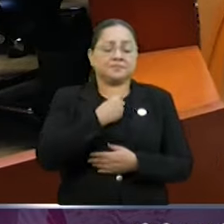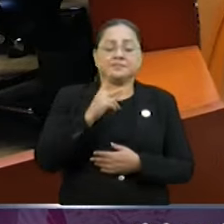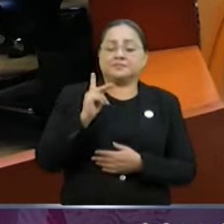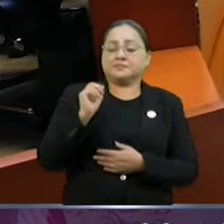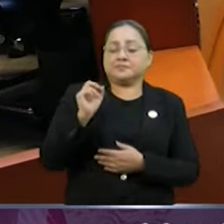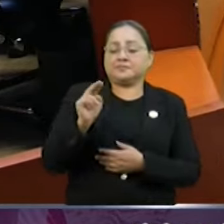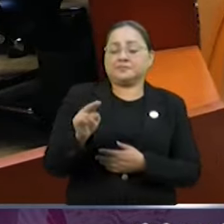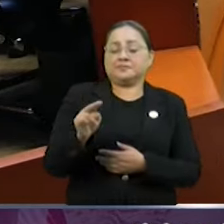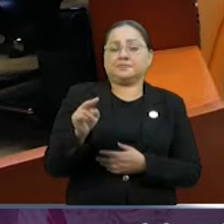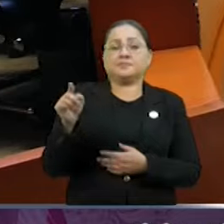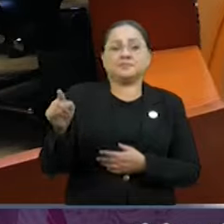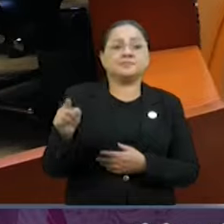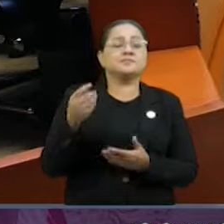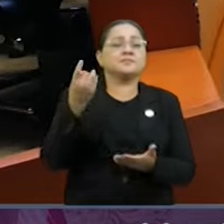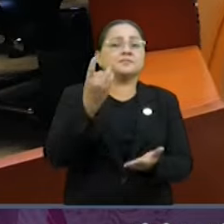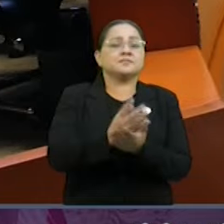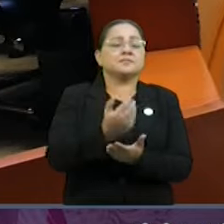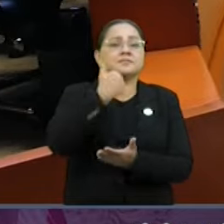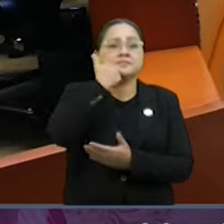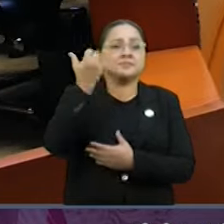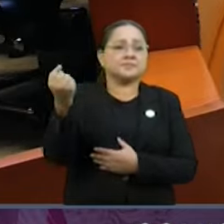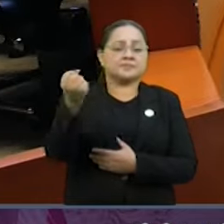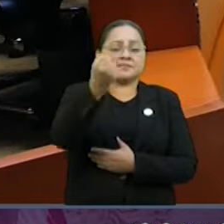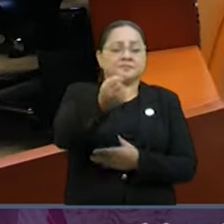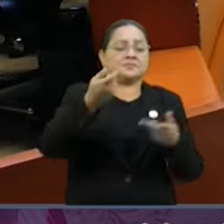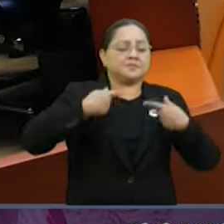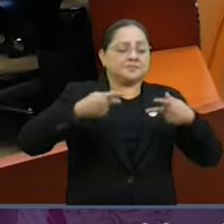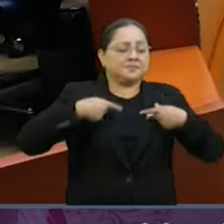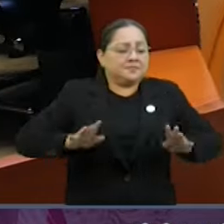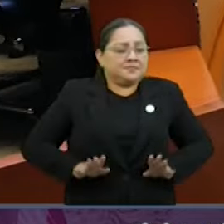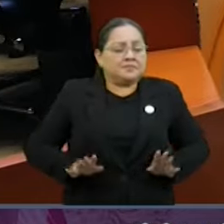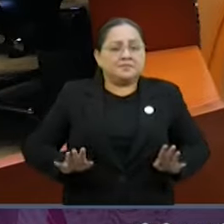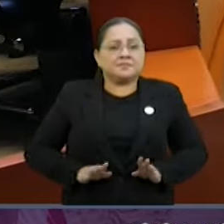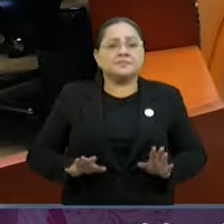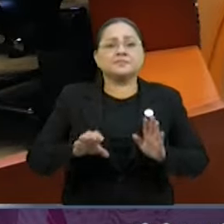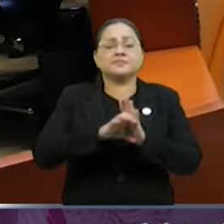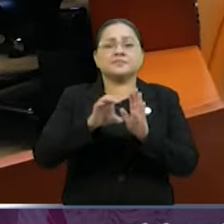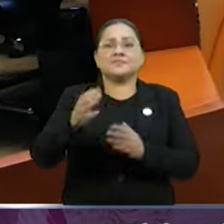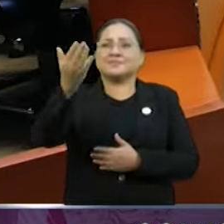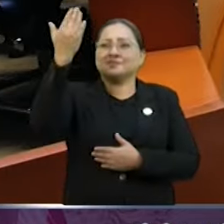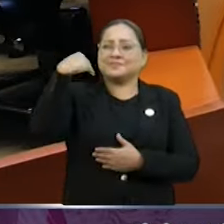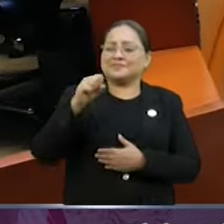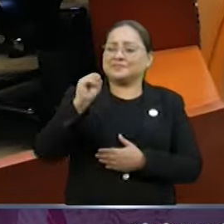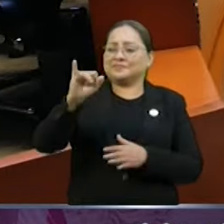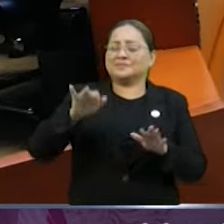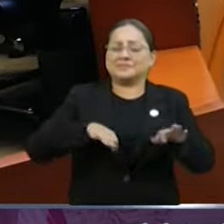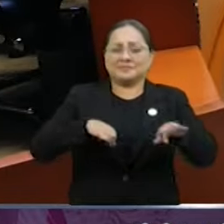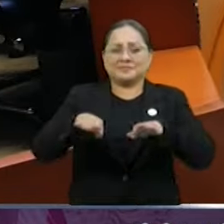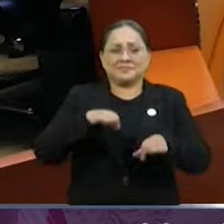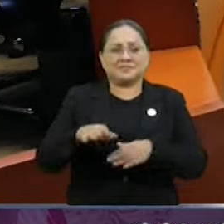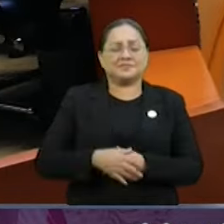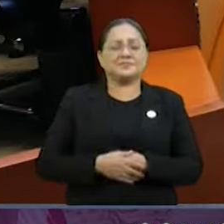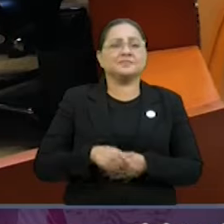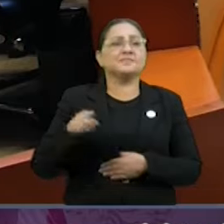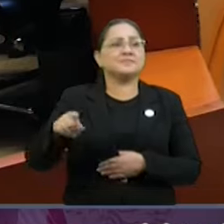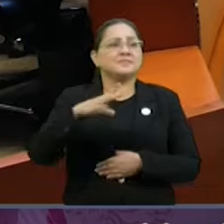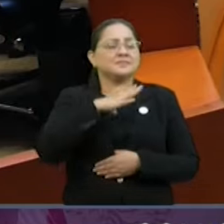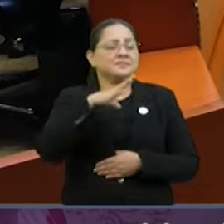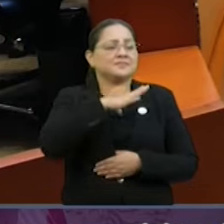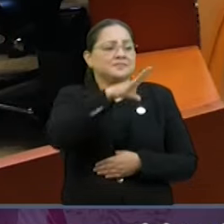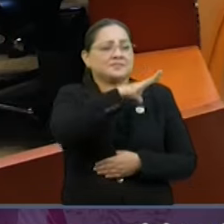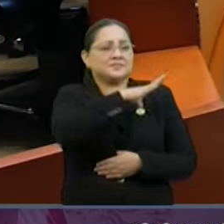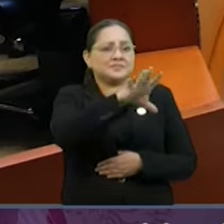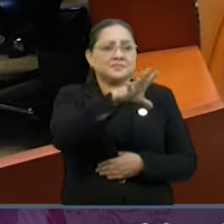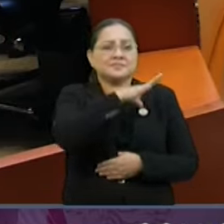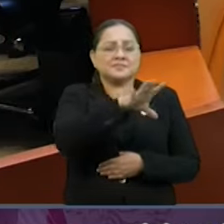Nacional solo quiere poner a personajes afines, como lo hacían antes, y rechazar entonces todo lo